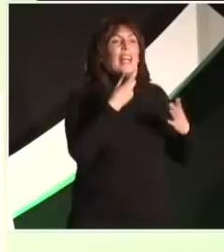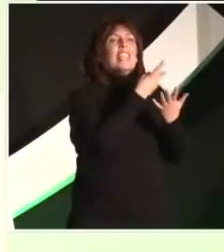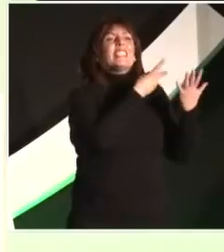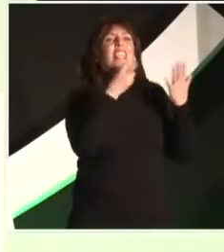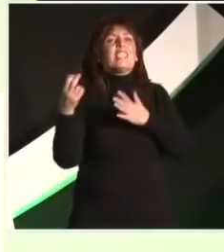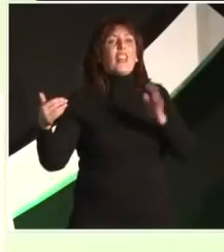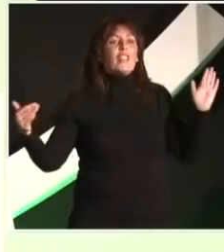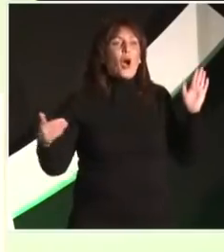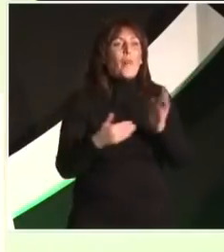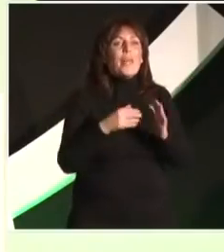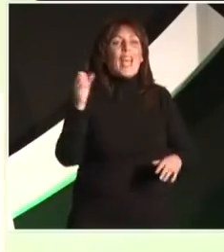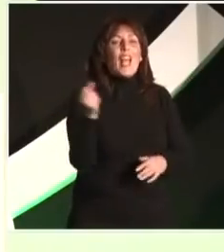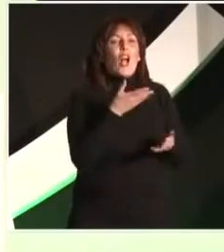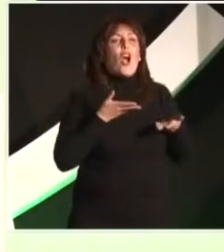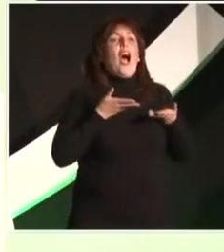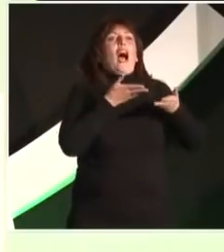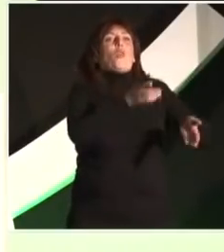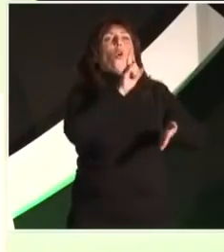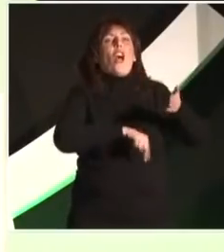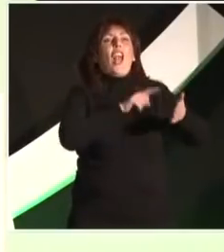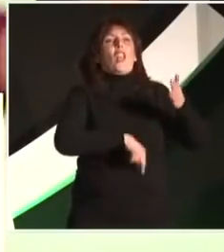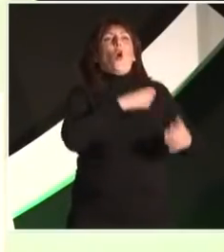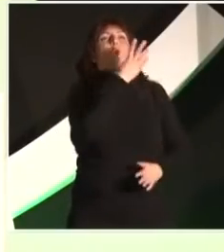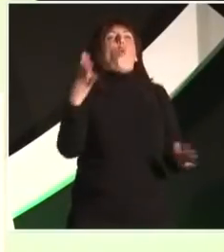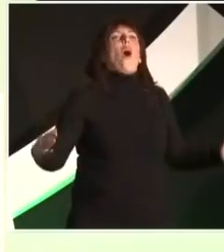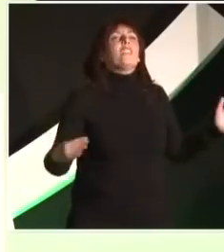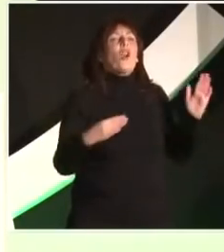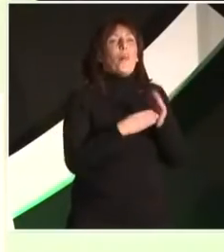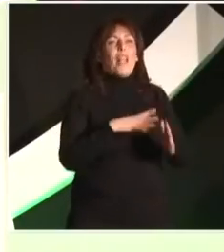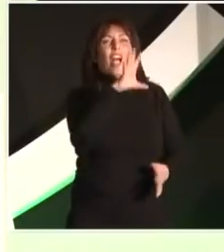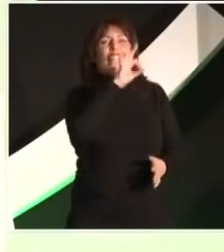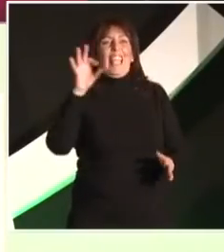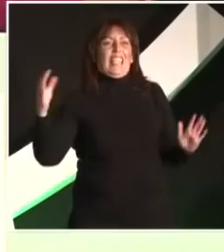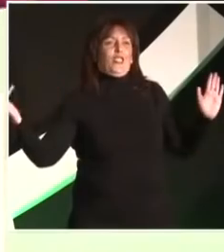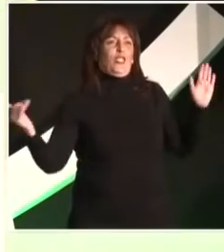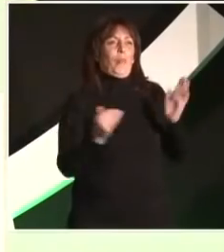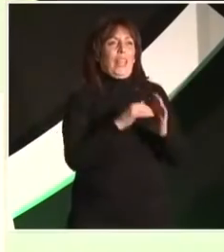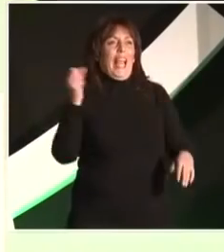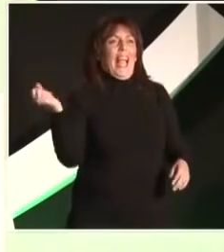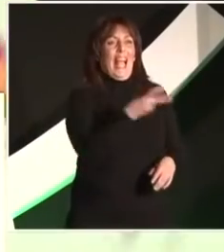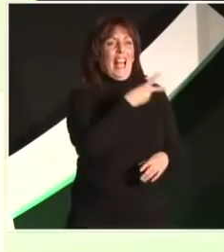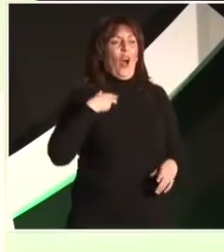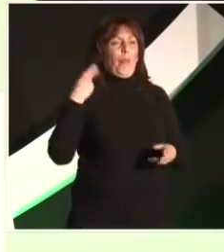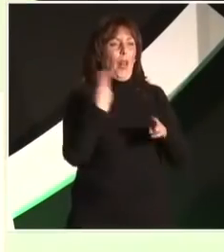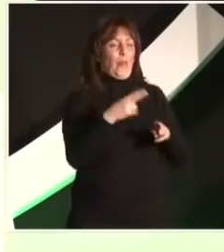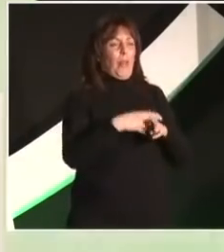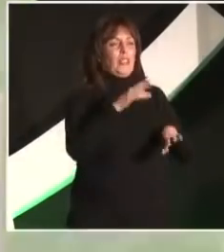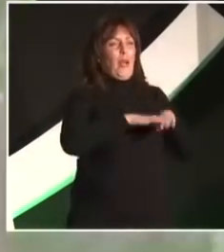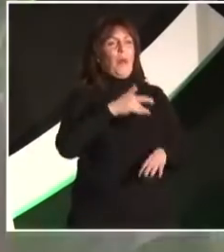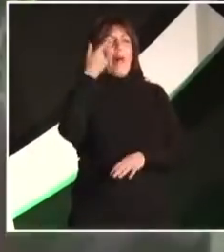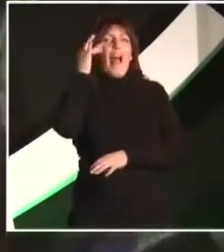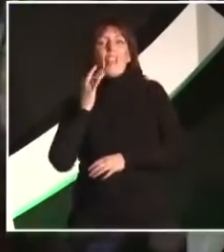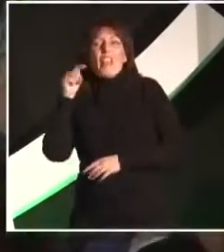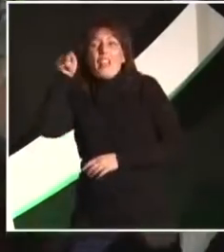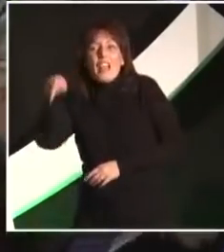700.000 euros en ayudas al alquiler a altos cargos que cobran 4.000 euros y 500.000 euros miserables para la dignificación de esas